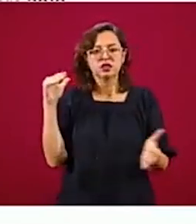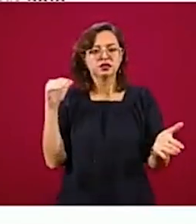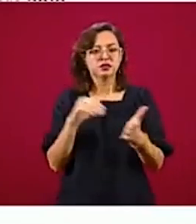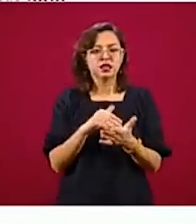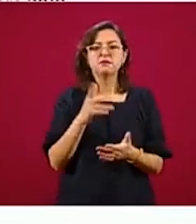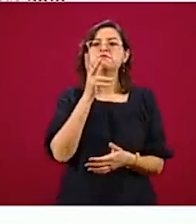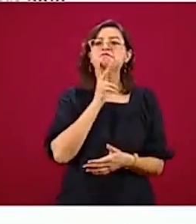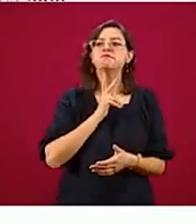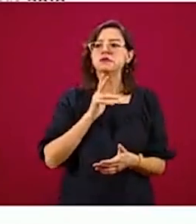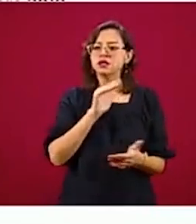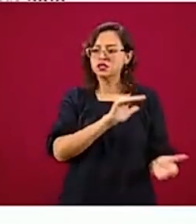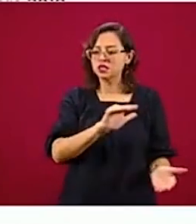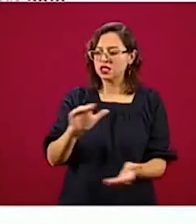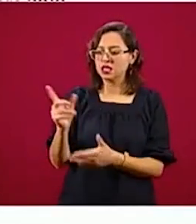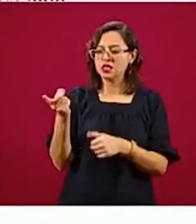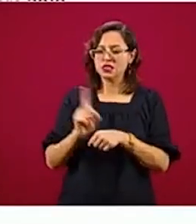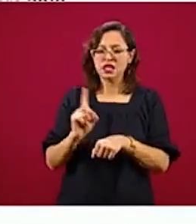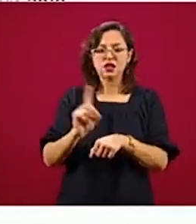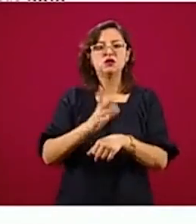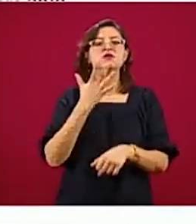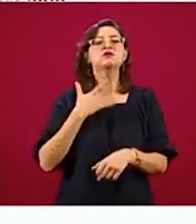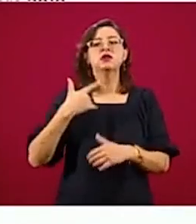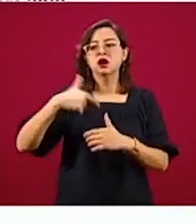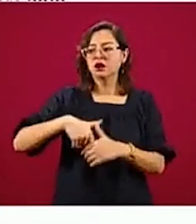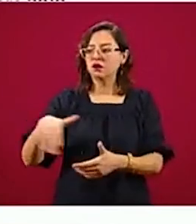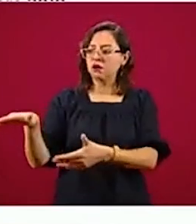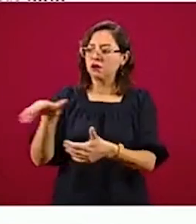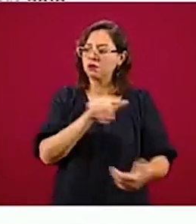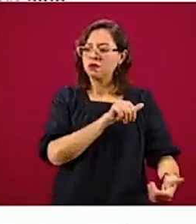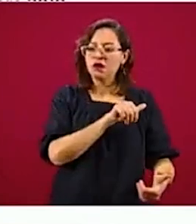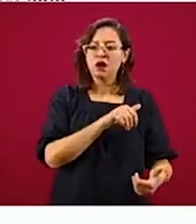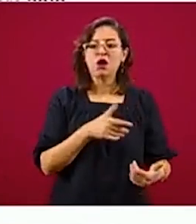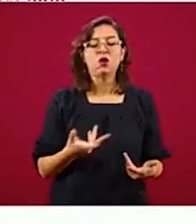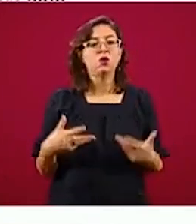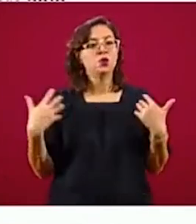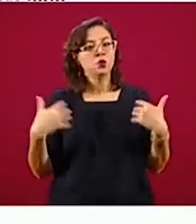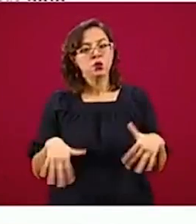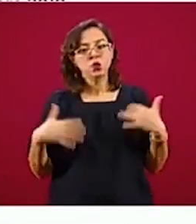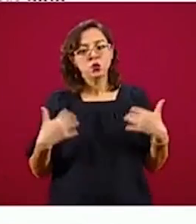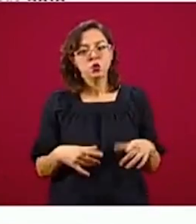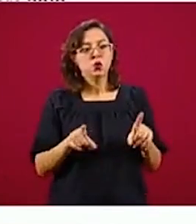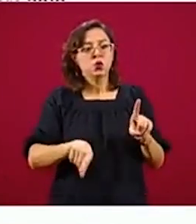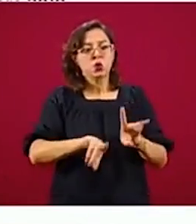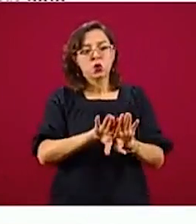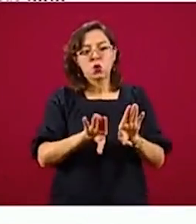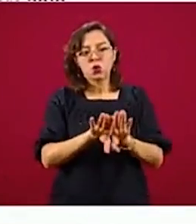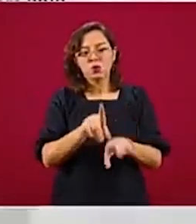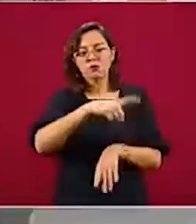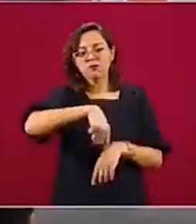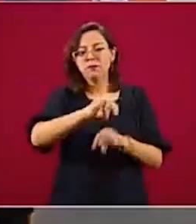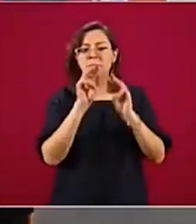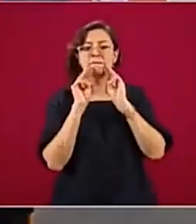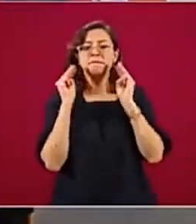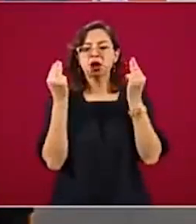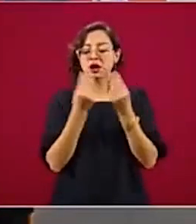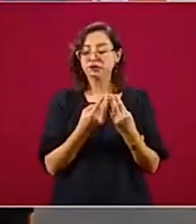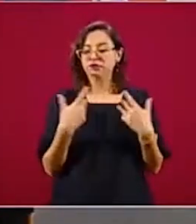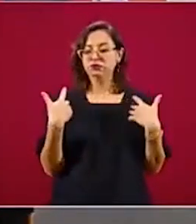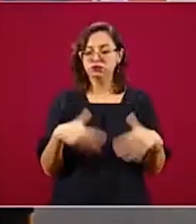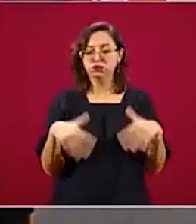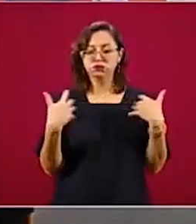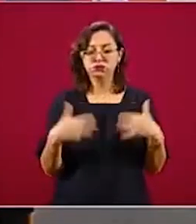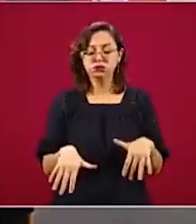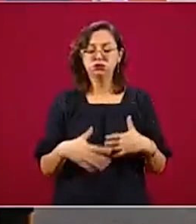imaginen también ustedes la fuente de financiamiento que tenía el crimen organizado contra